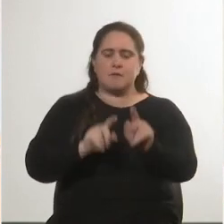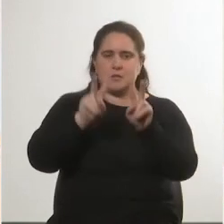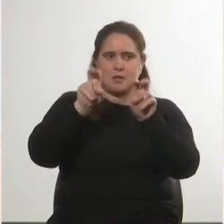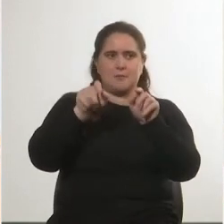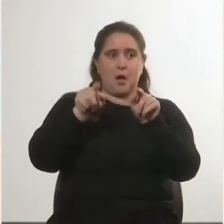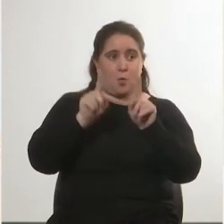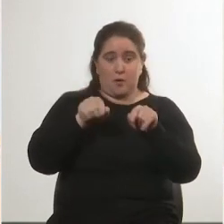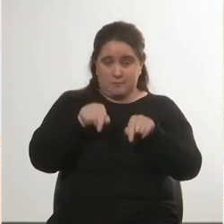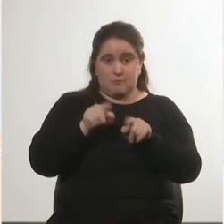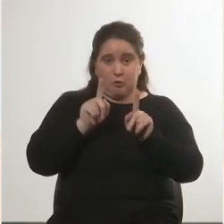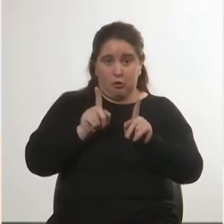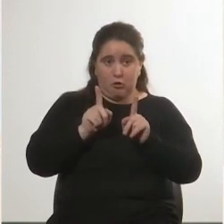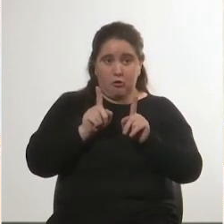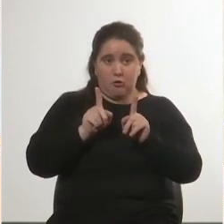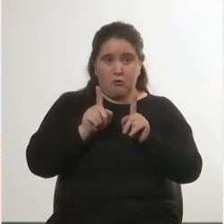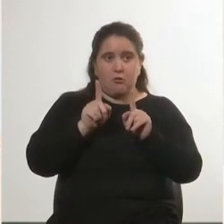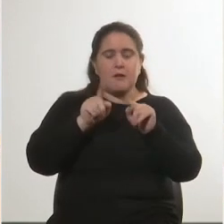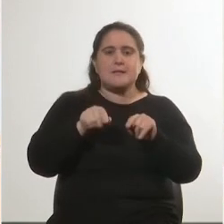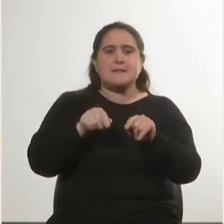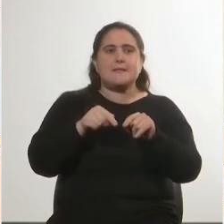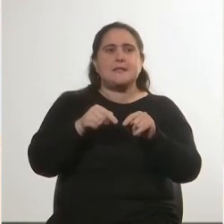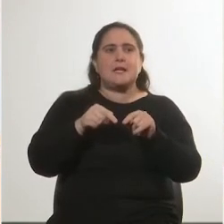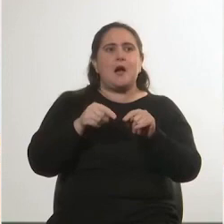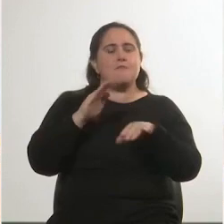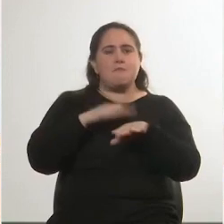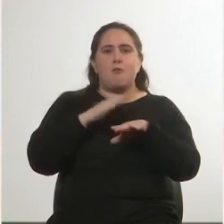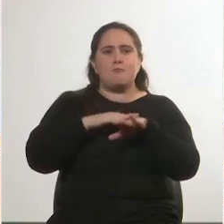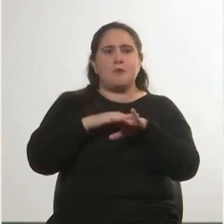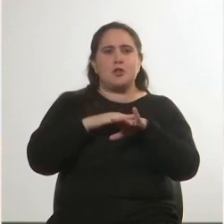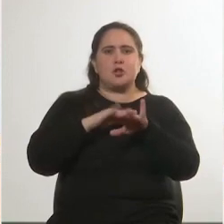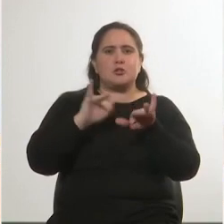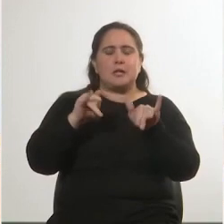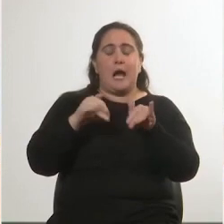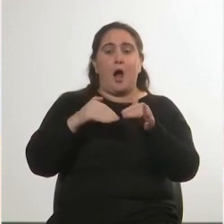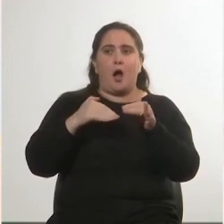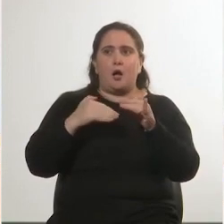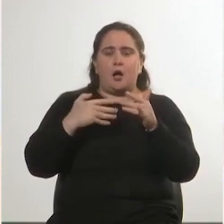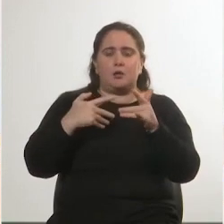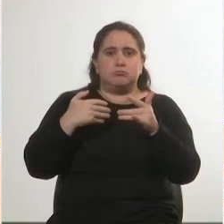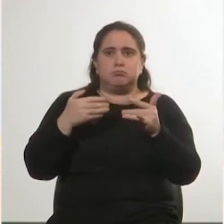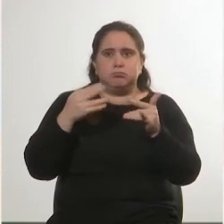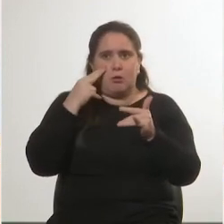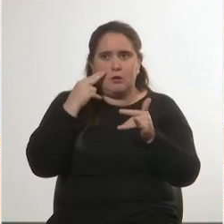nos convoca son tratados cuando ya el agua la tenemos al cuello,